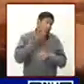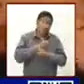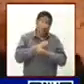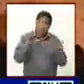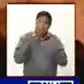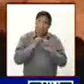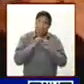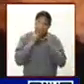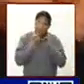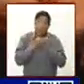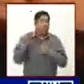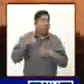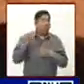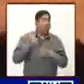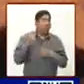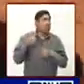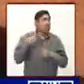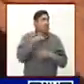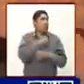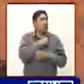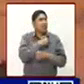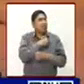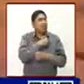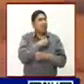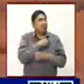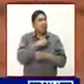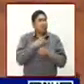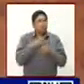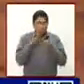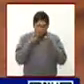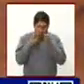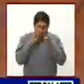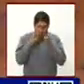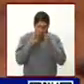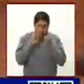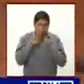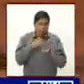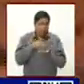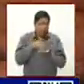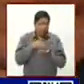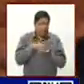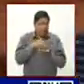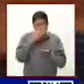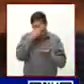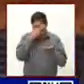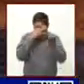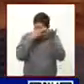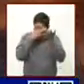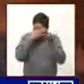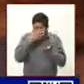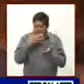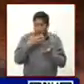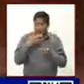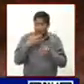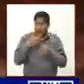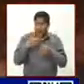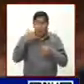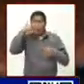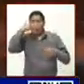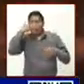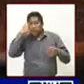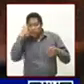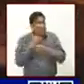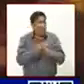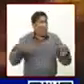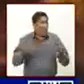están desplegando equipo Sí sí tenemos ya el personal de turno estamos monitoreando estamos en el centro en el en el centro de crisis de la alcaldía